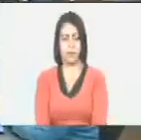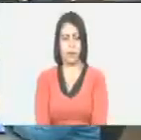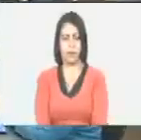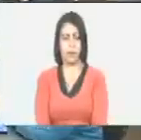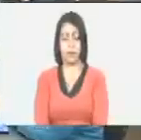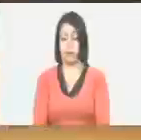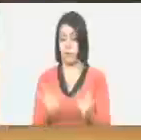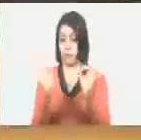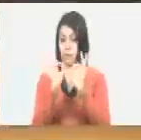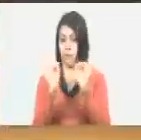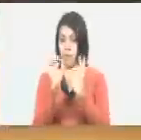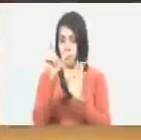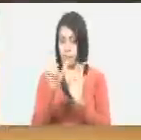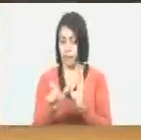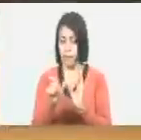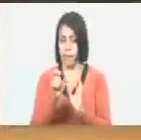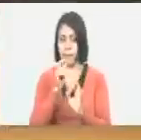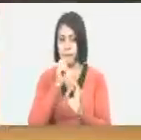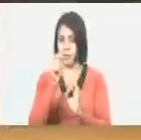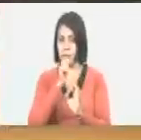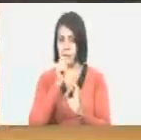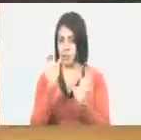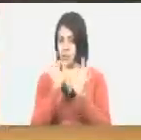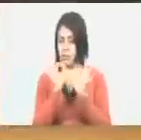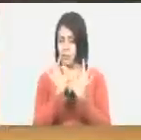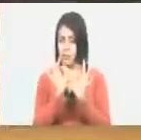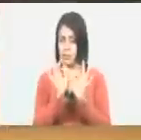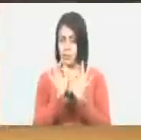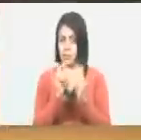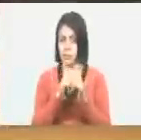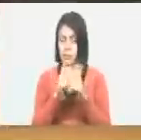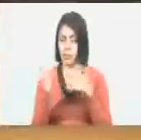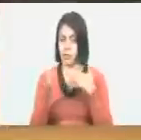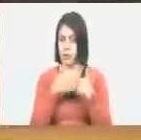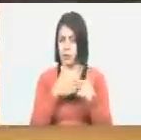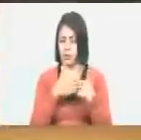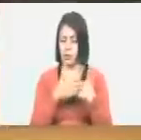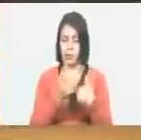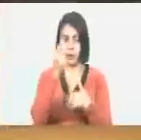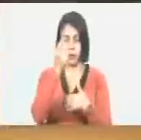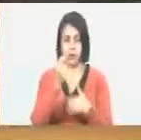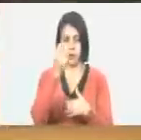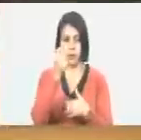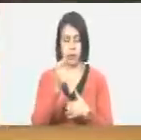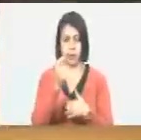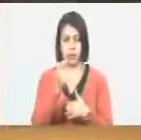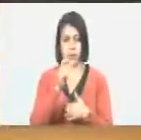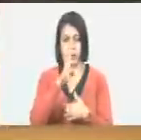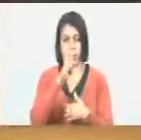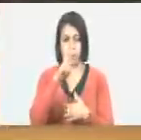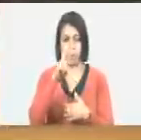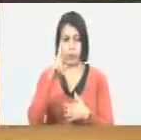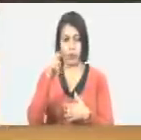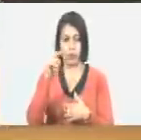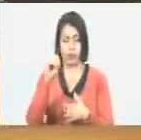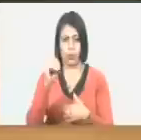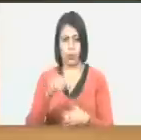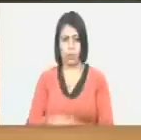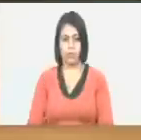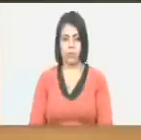Nadie más anotado en el derecho de palabra. Se va a cerrar. Diputado Bruno Galo.